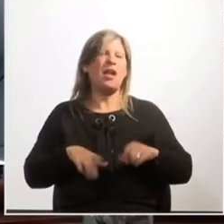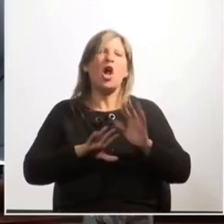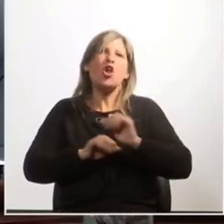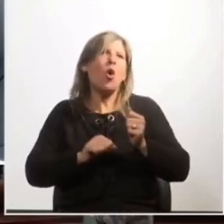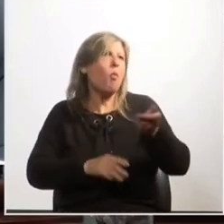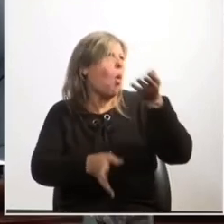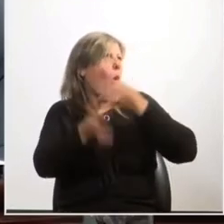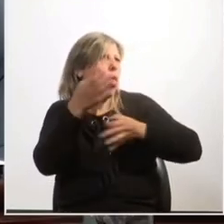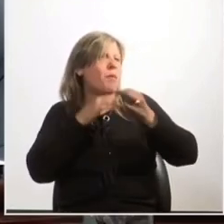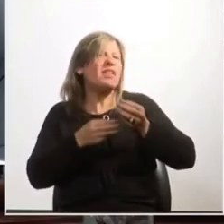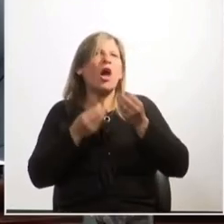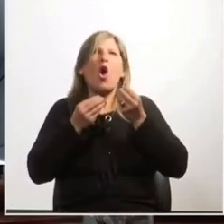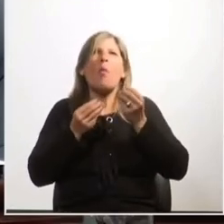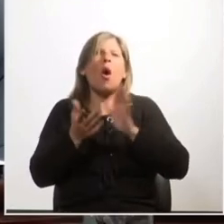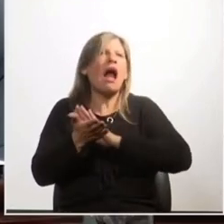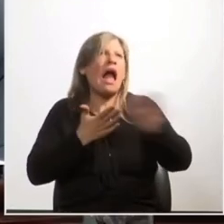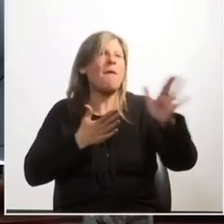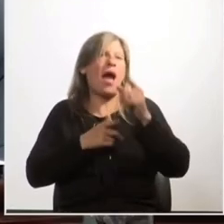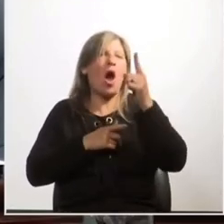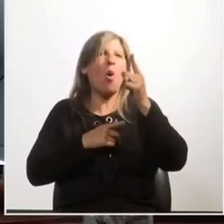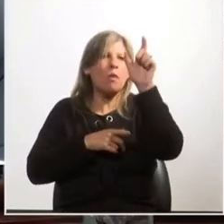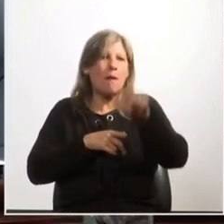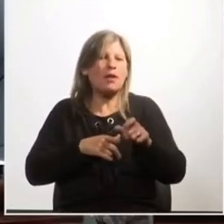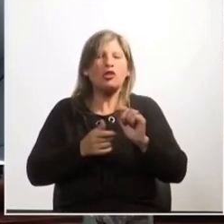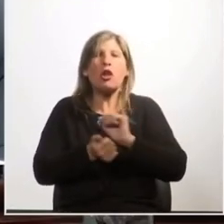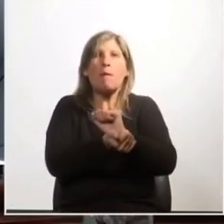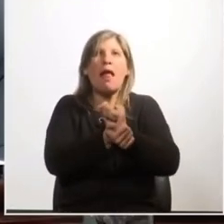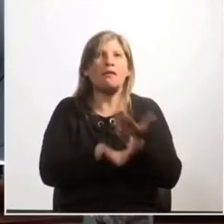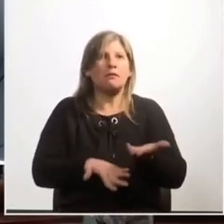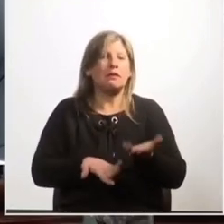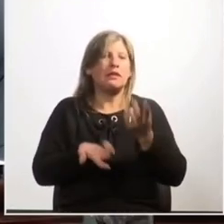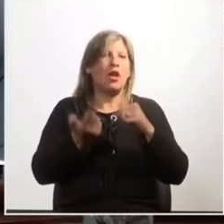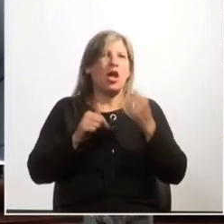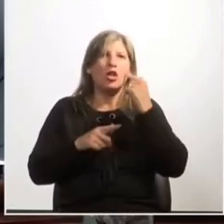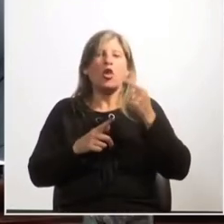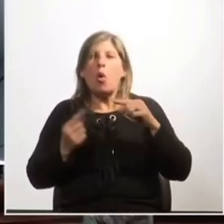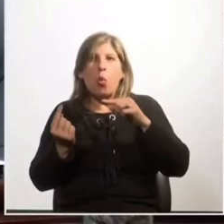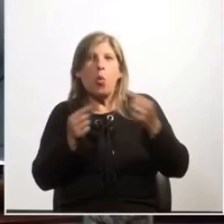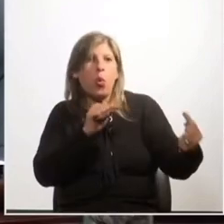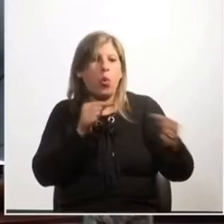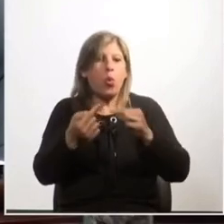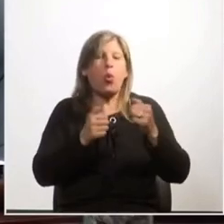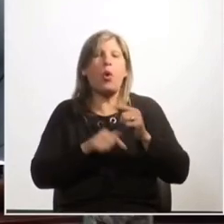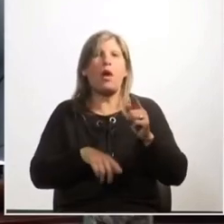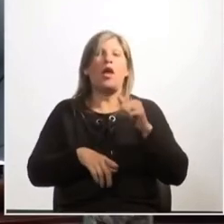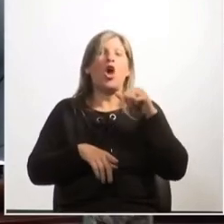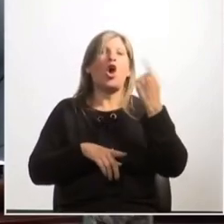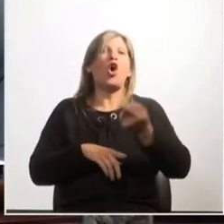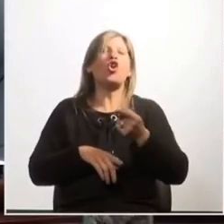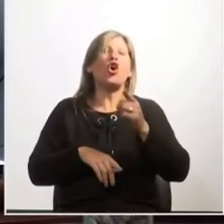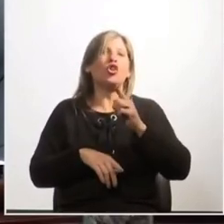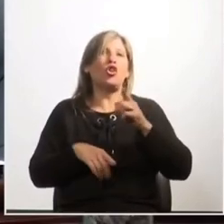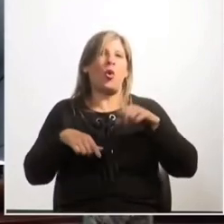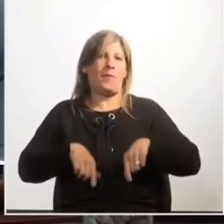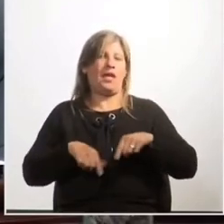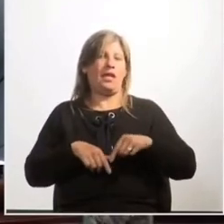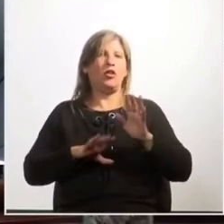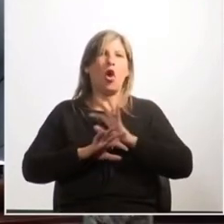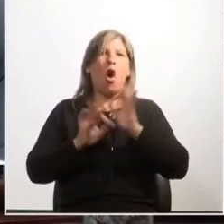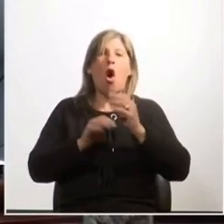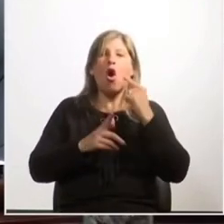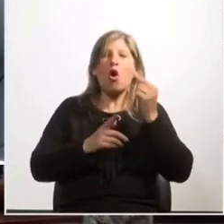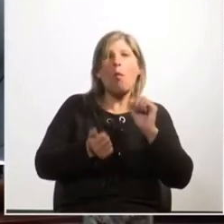se le escapa a un preso. Entró en una polémica pública con otro ministro. O cómo un recluso está secuestrado